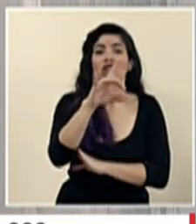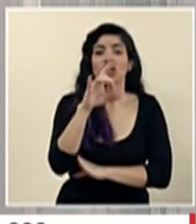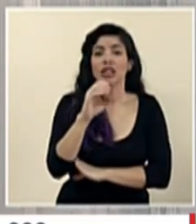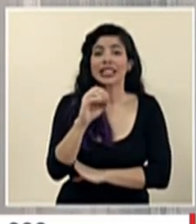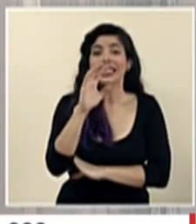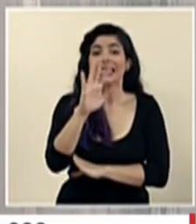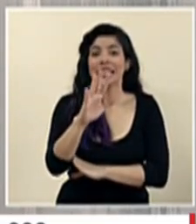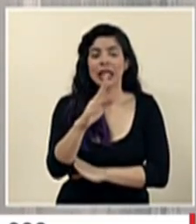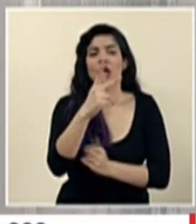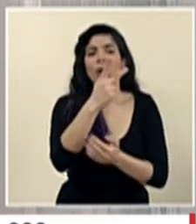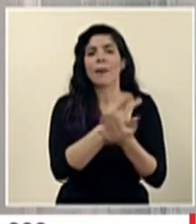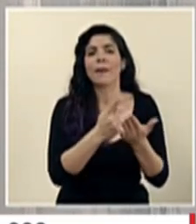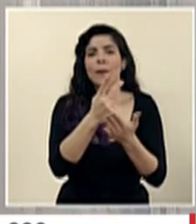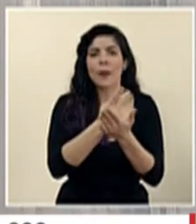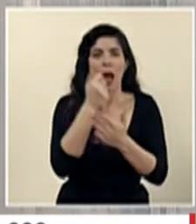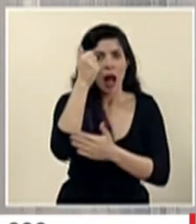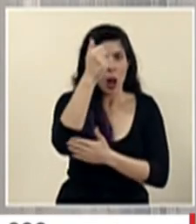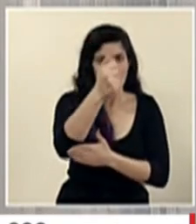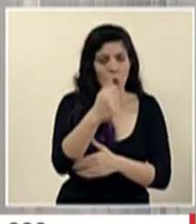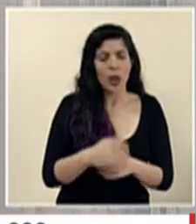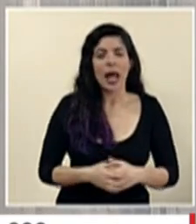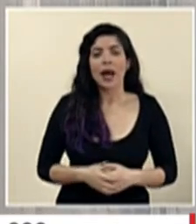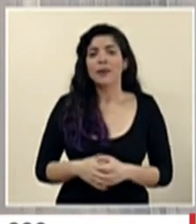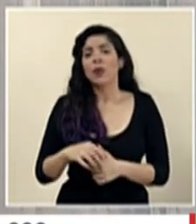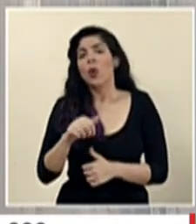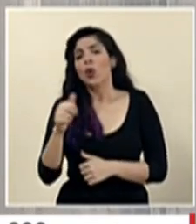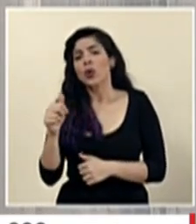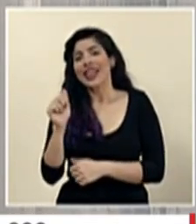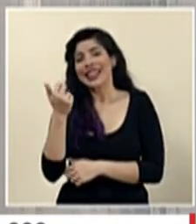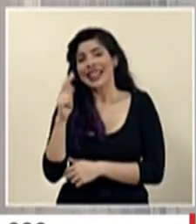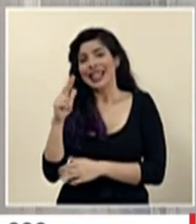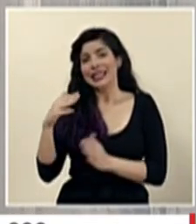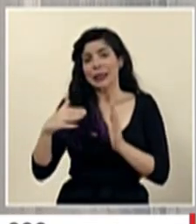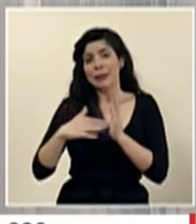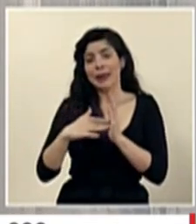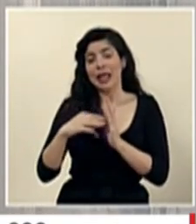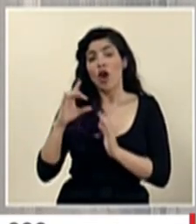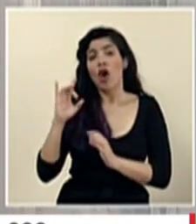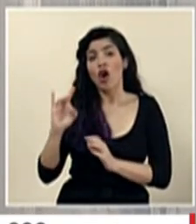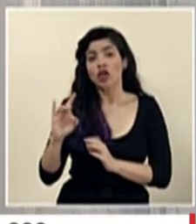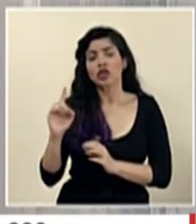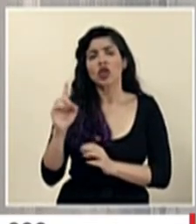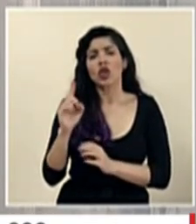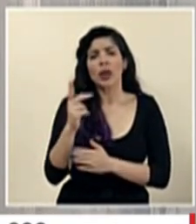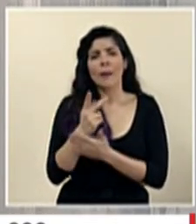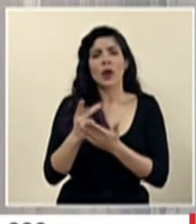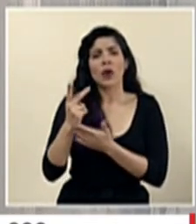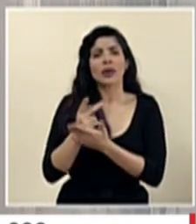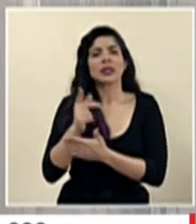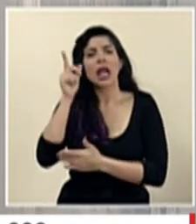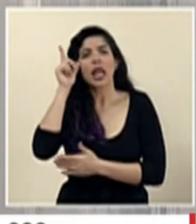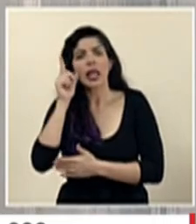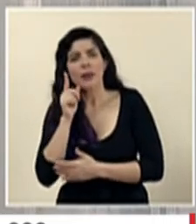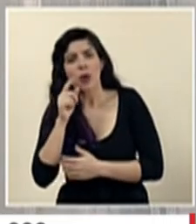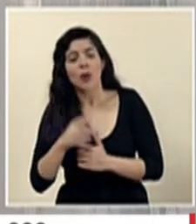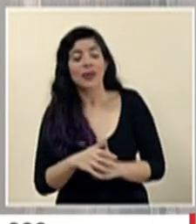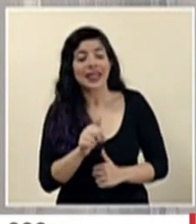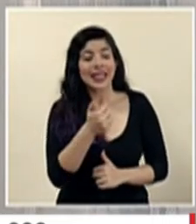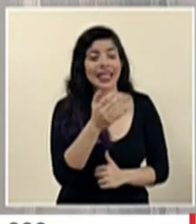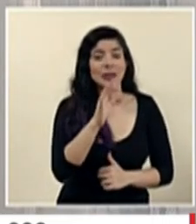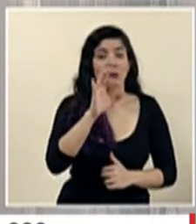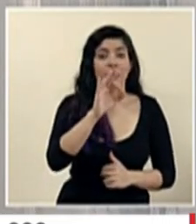32.805 a la provincia de Alajuela, tendríamos 13.008 en la provincia de Limón,